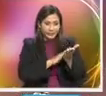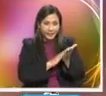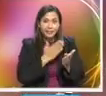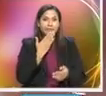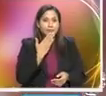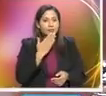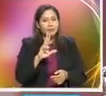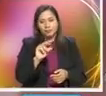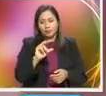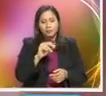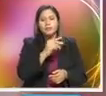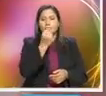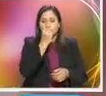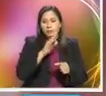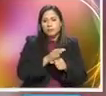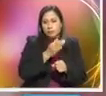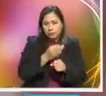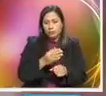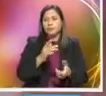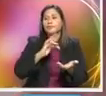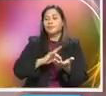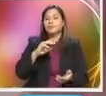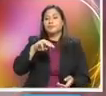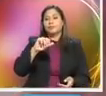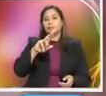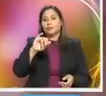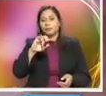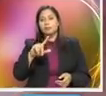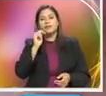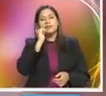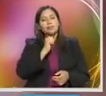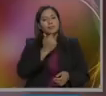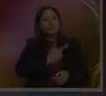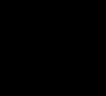Entonces, ojo con eso, ¿no? Gracias por la recomendación, Maribel. ¿De qué? Como siempre, un gusto. Te vemos a la próxima.